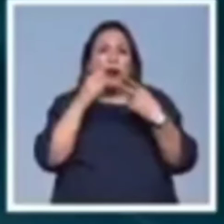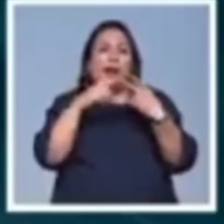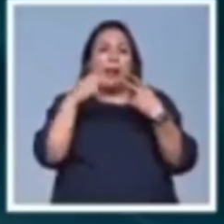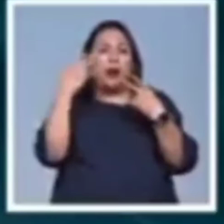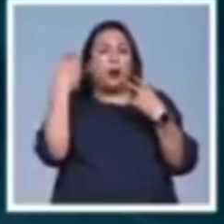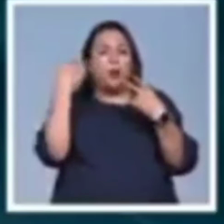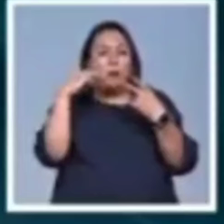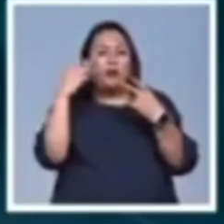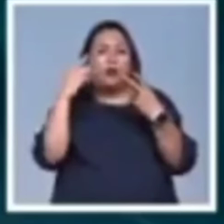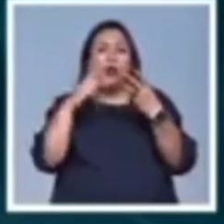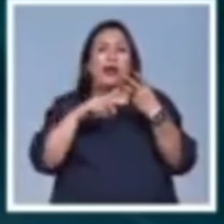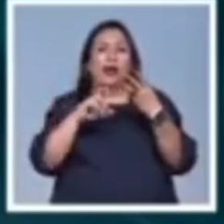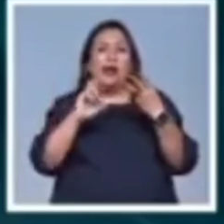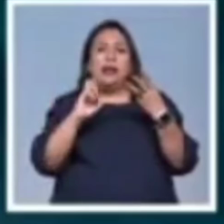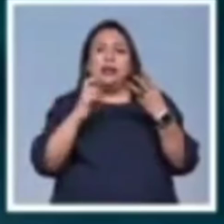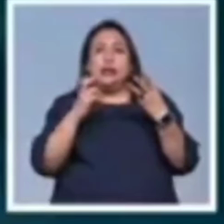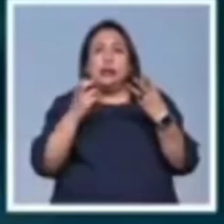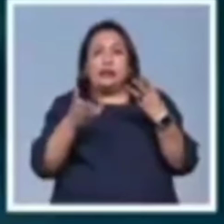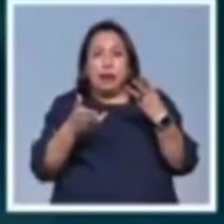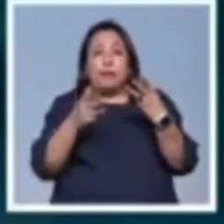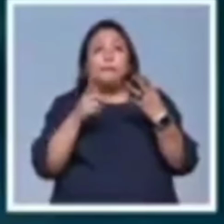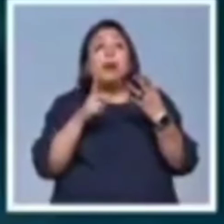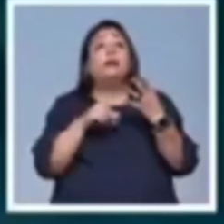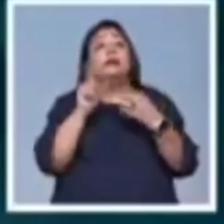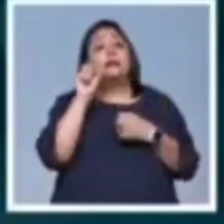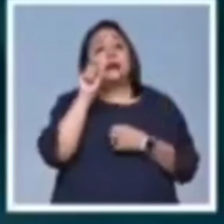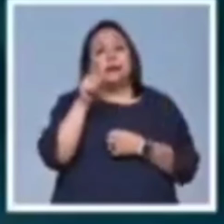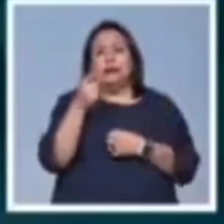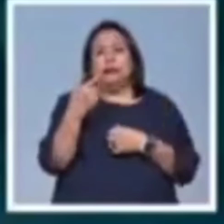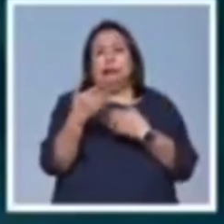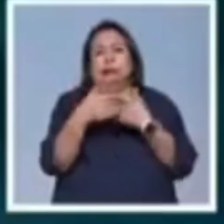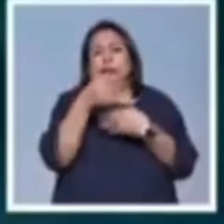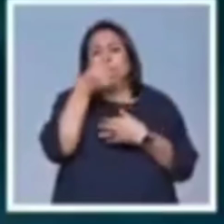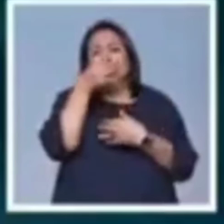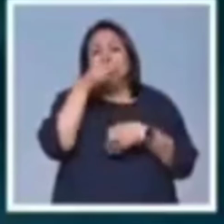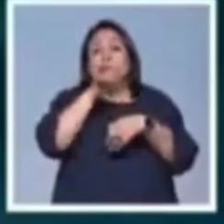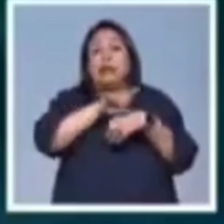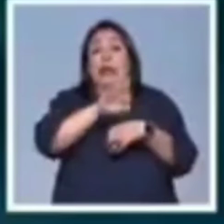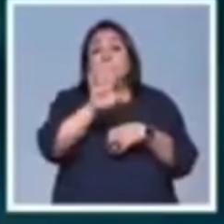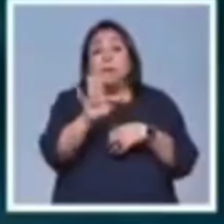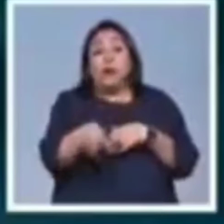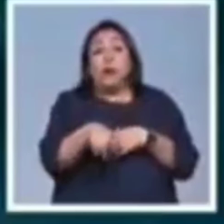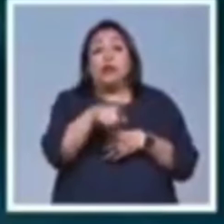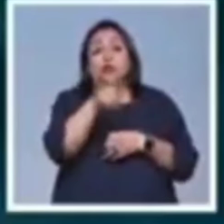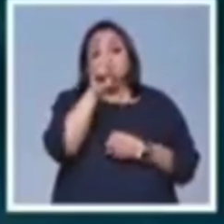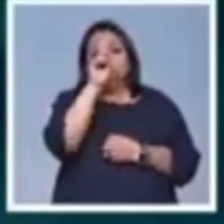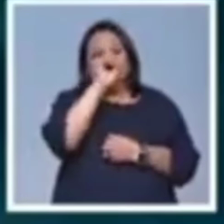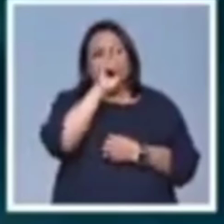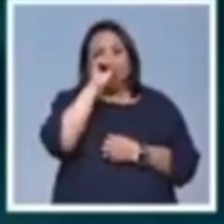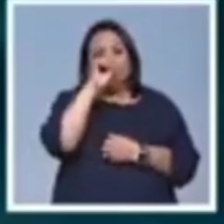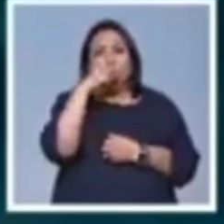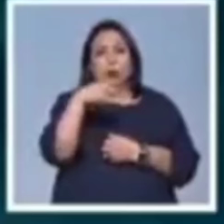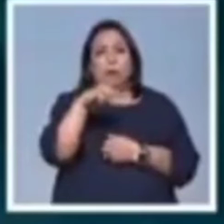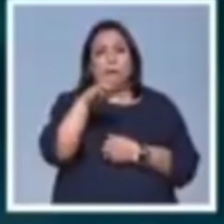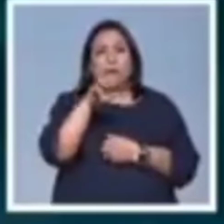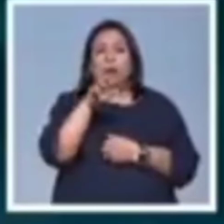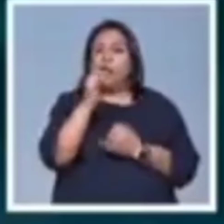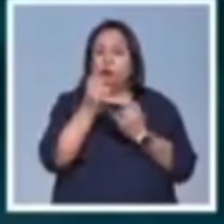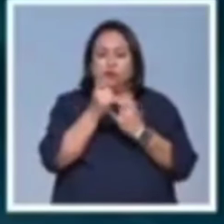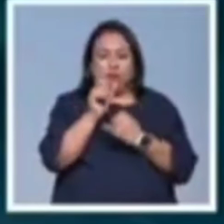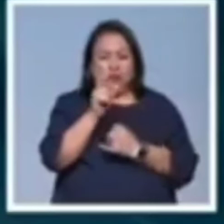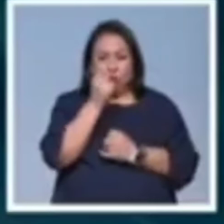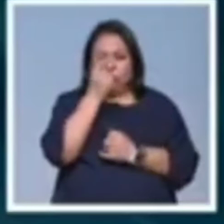Michoacán, Chiapas. Y también, bueno, como se acerca el Día de Muertos, la recomendación es Macario, también de Bruno